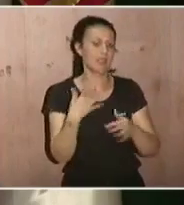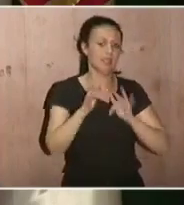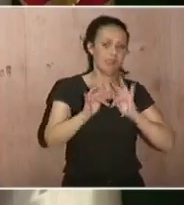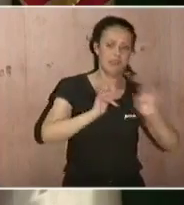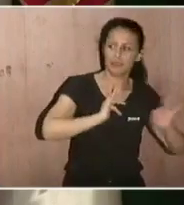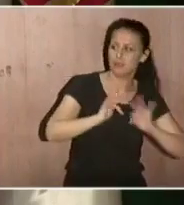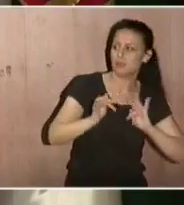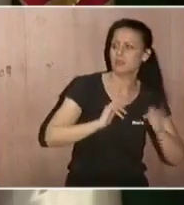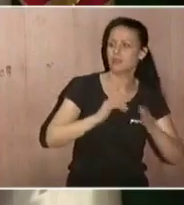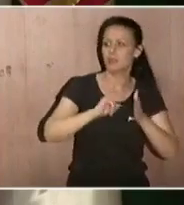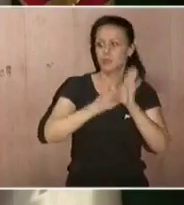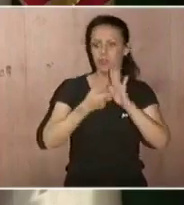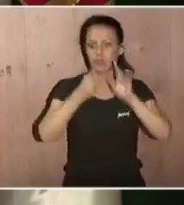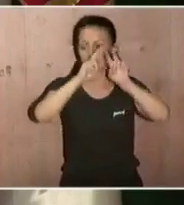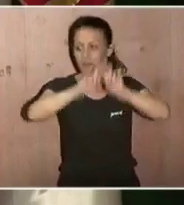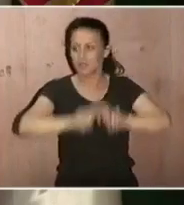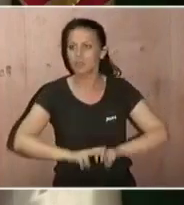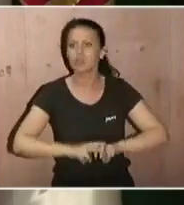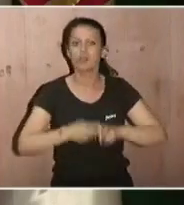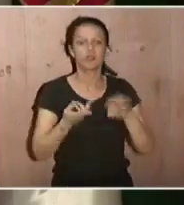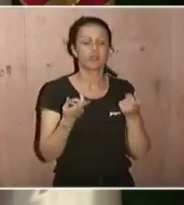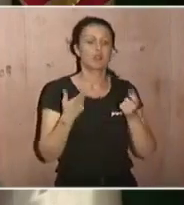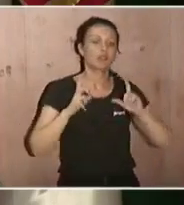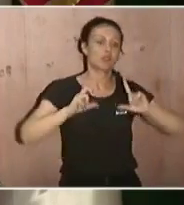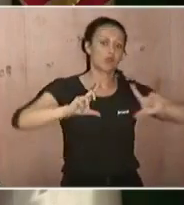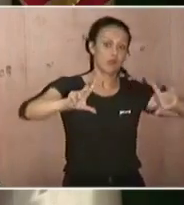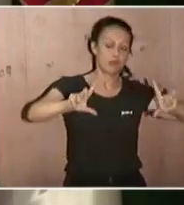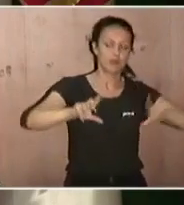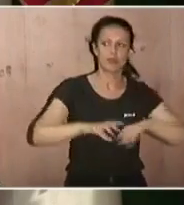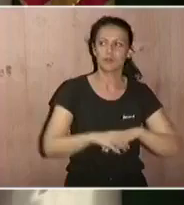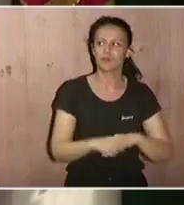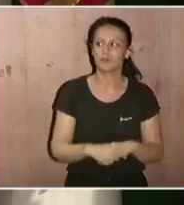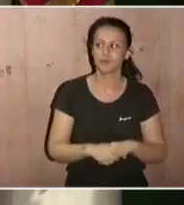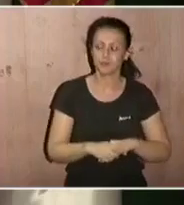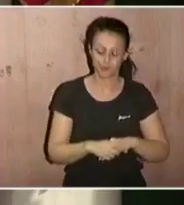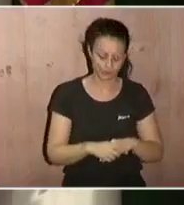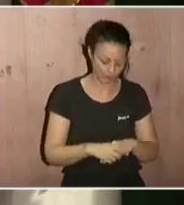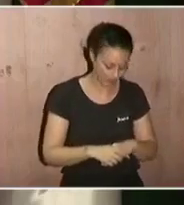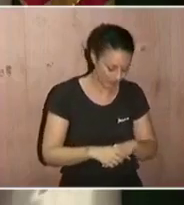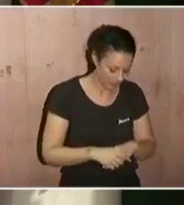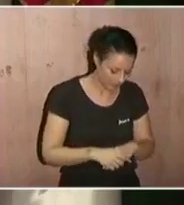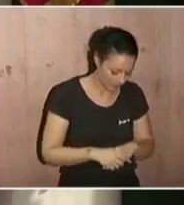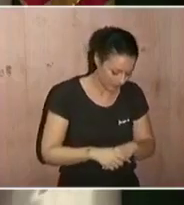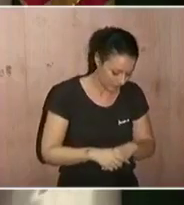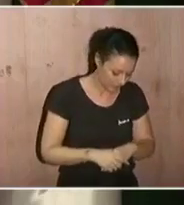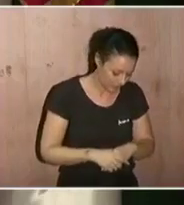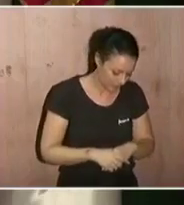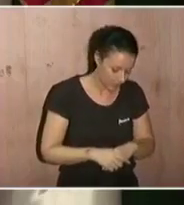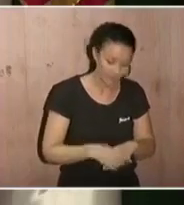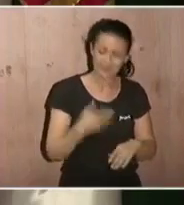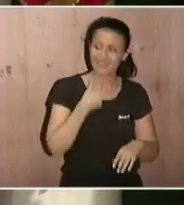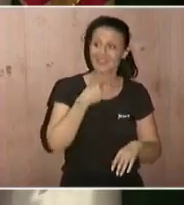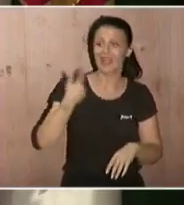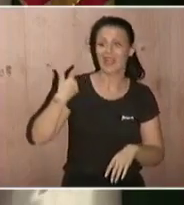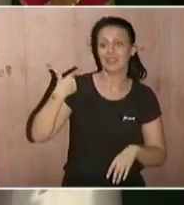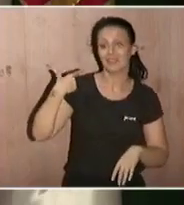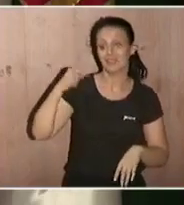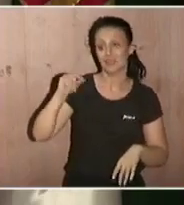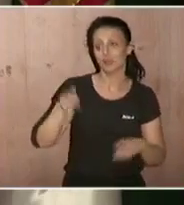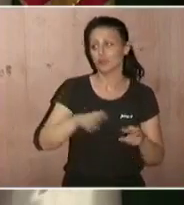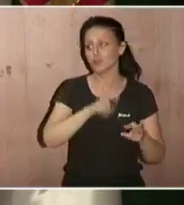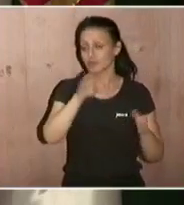profesorado, proyectos de investigación, titulaciones. Bueno, al margen de anécdotas, ¿cuál